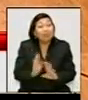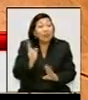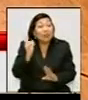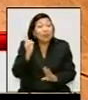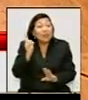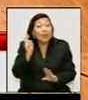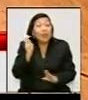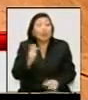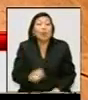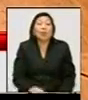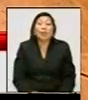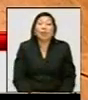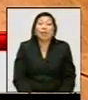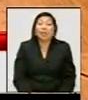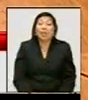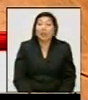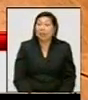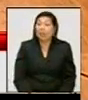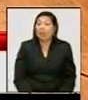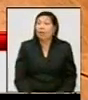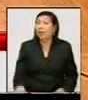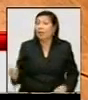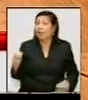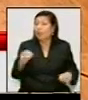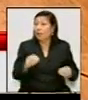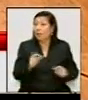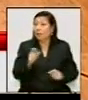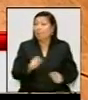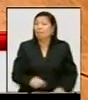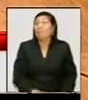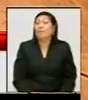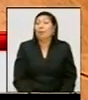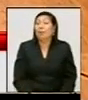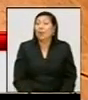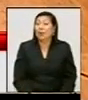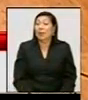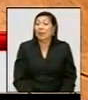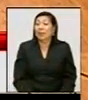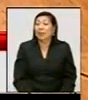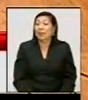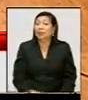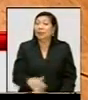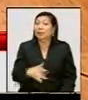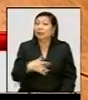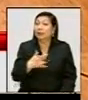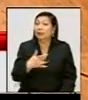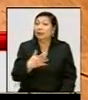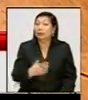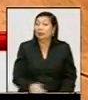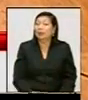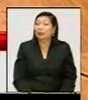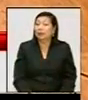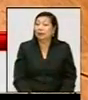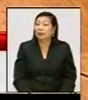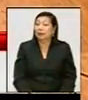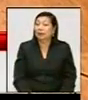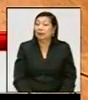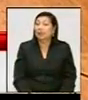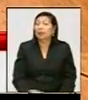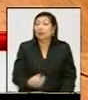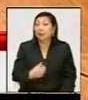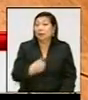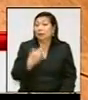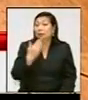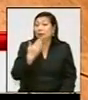escucharle el aporte de los funcionarios, y en ese sentido entonces les